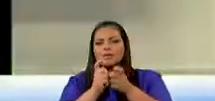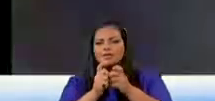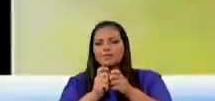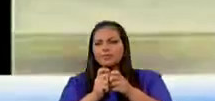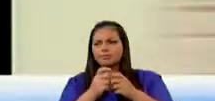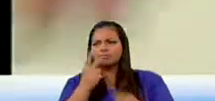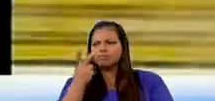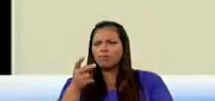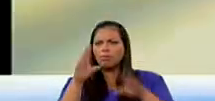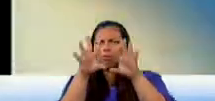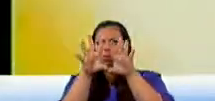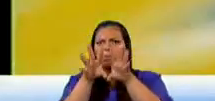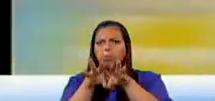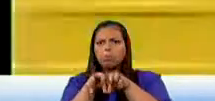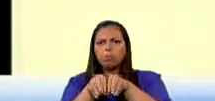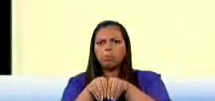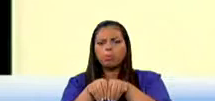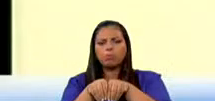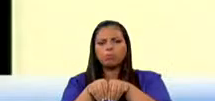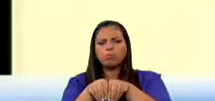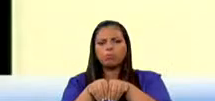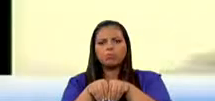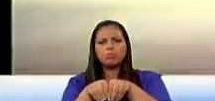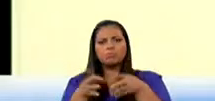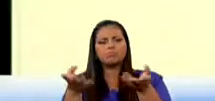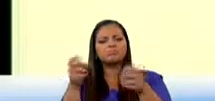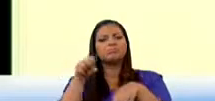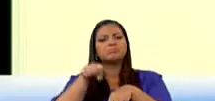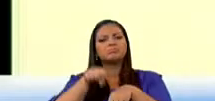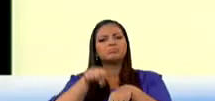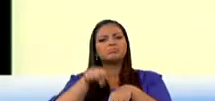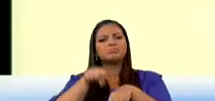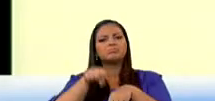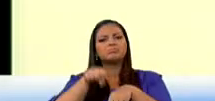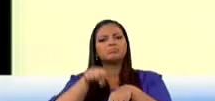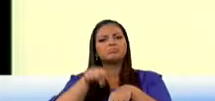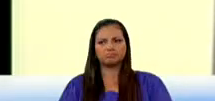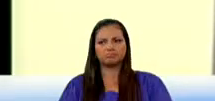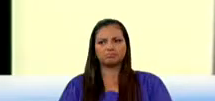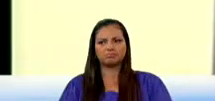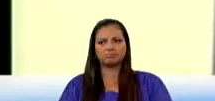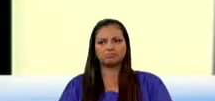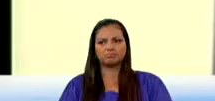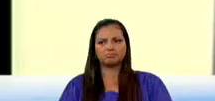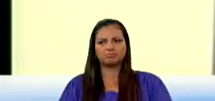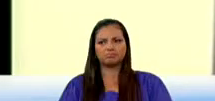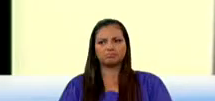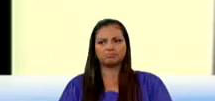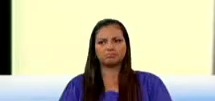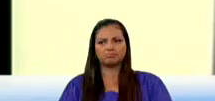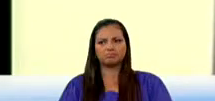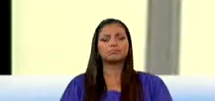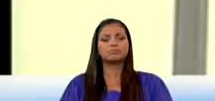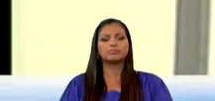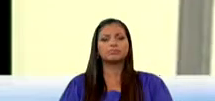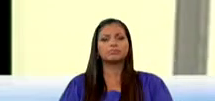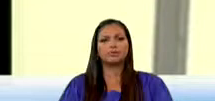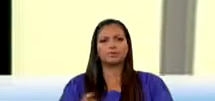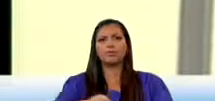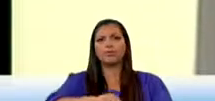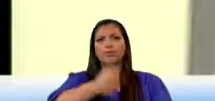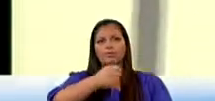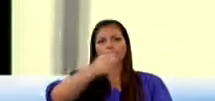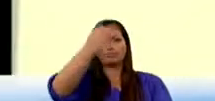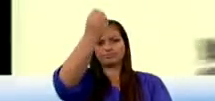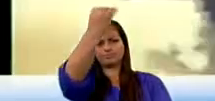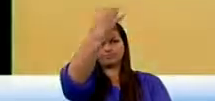están muertos, sí, no están funcionando. Vemos que, por ejemplo, sí hay semáforos de los vehiculares, los altos,